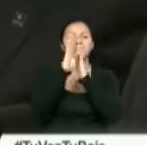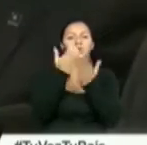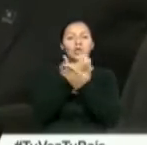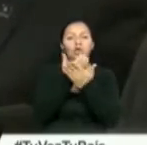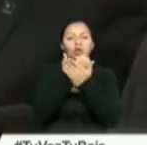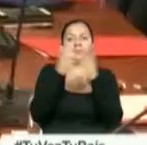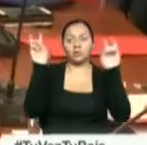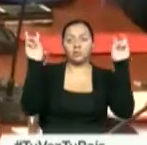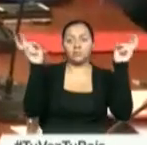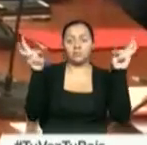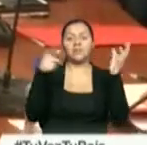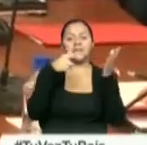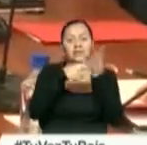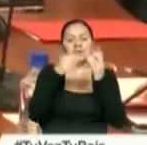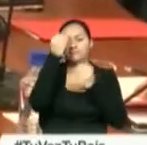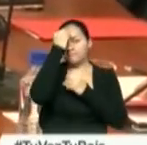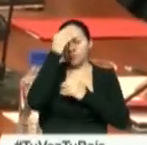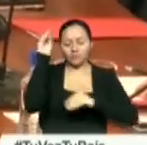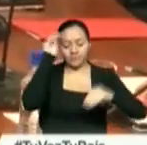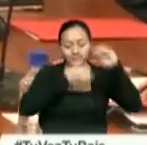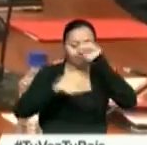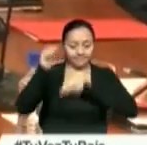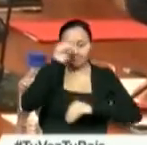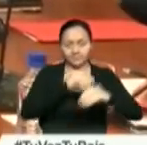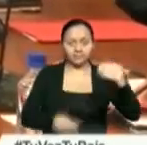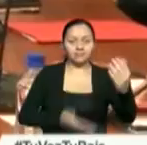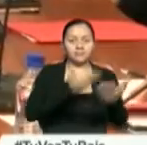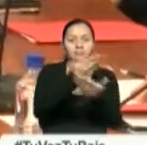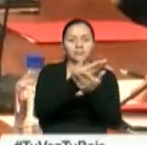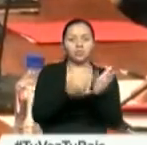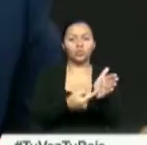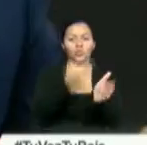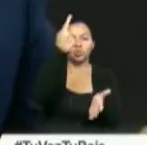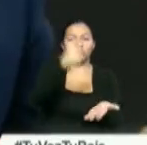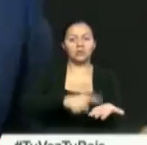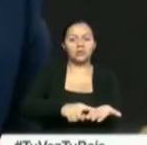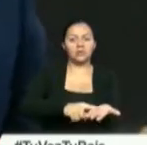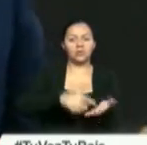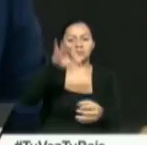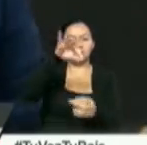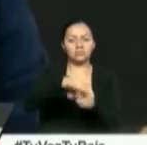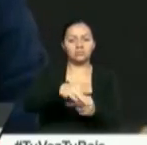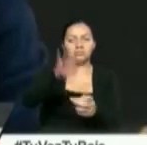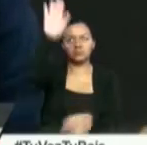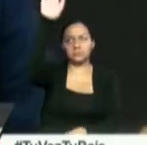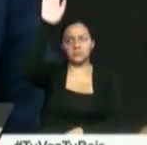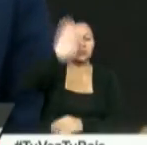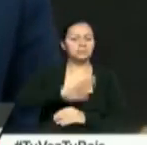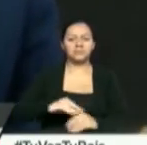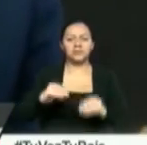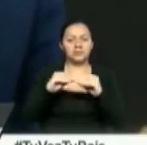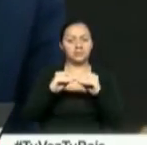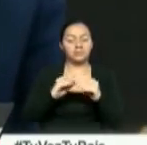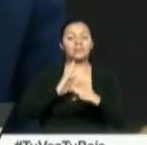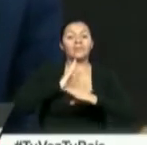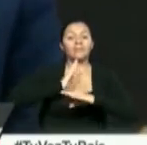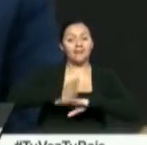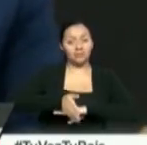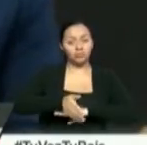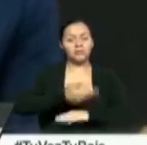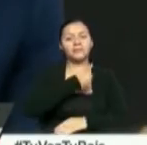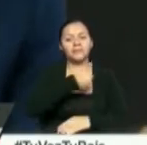elaborar un informe que será aprobado en el pleno en una sola sesión luego de esto le corresponderá al señor presidente de la república